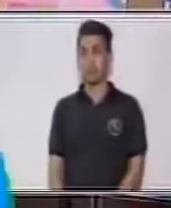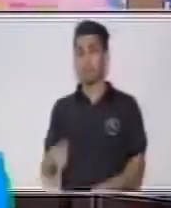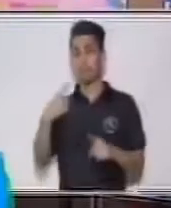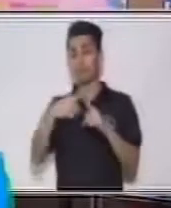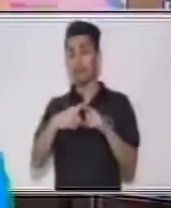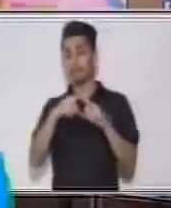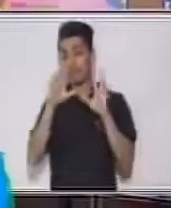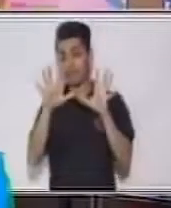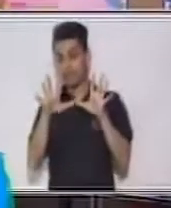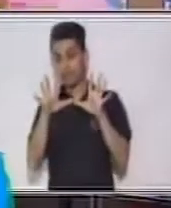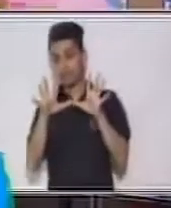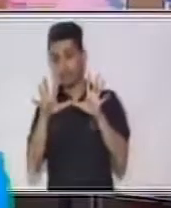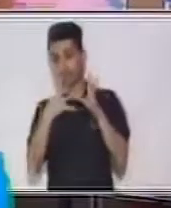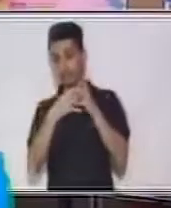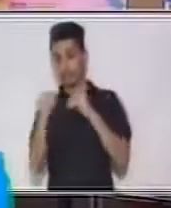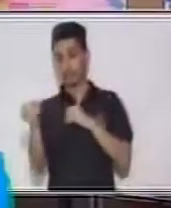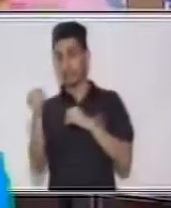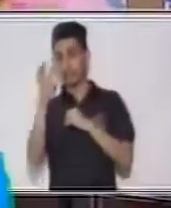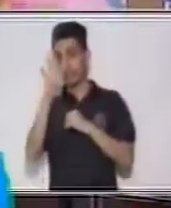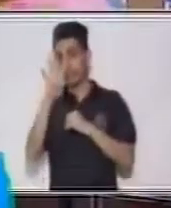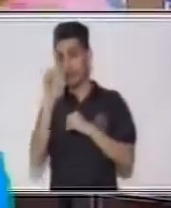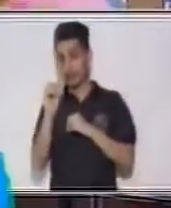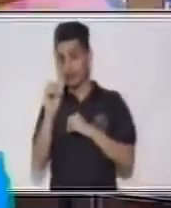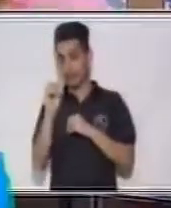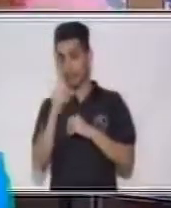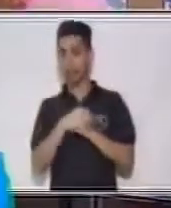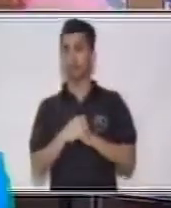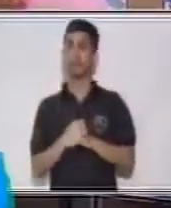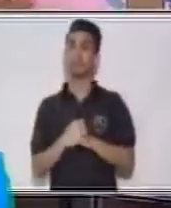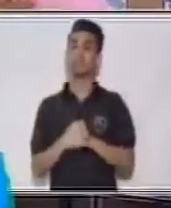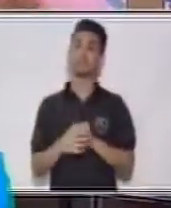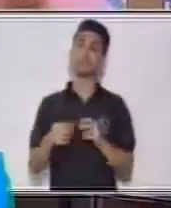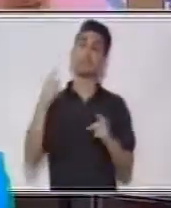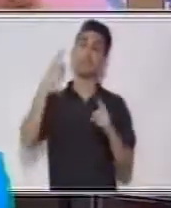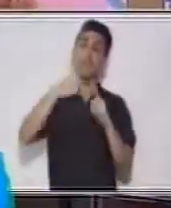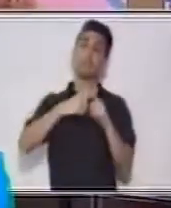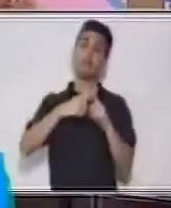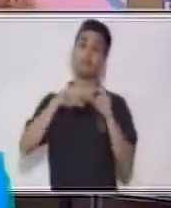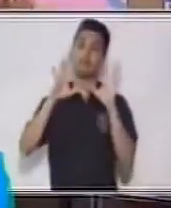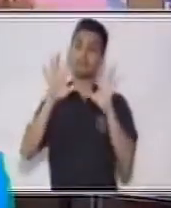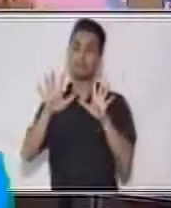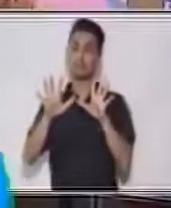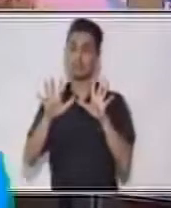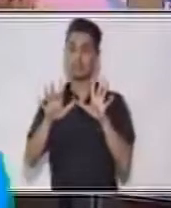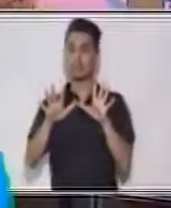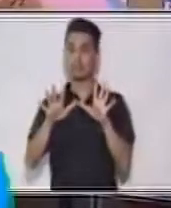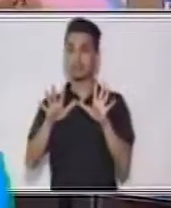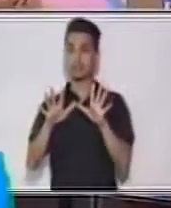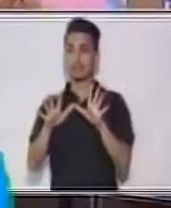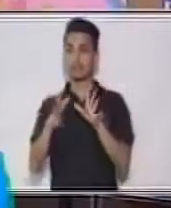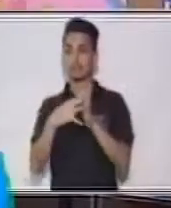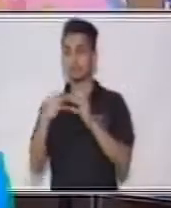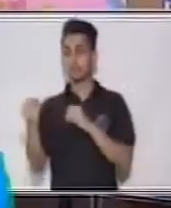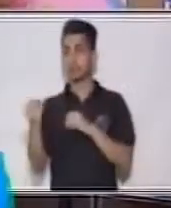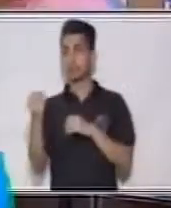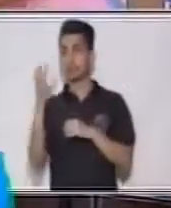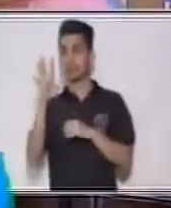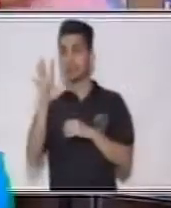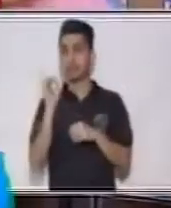más 10 40 40 más 10